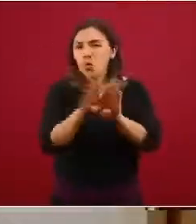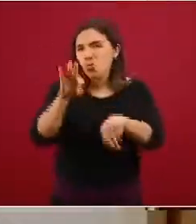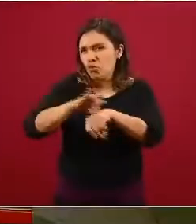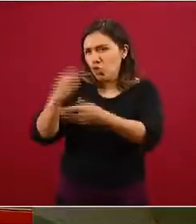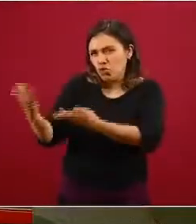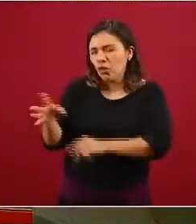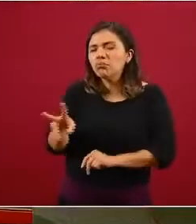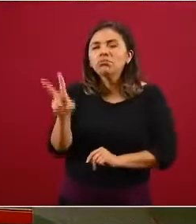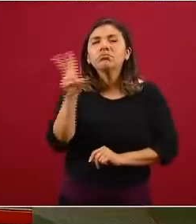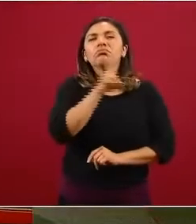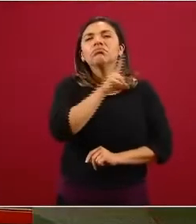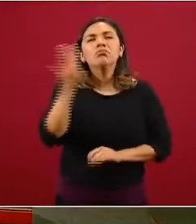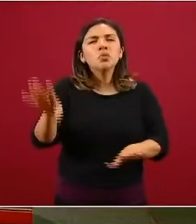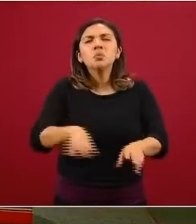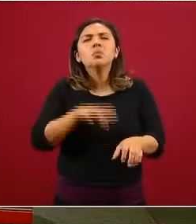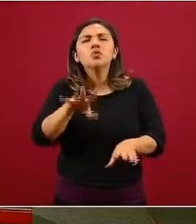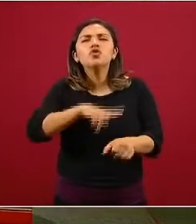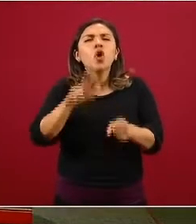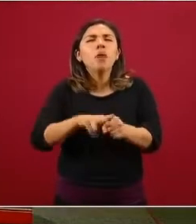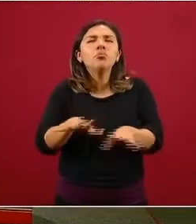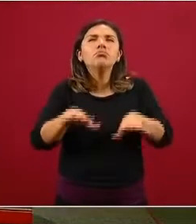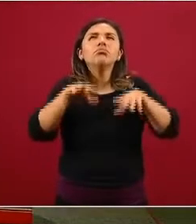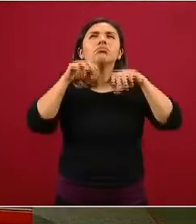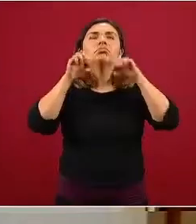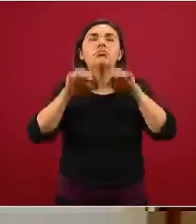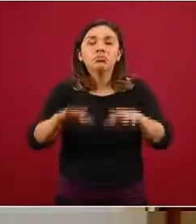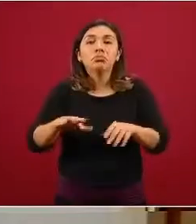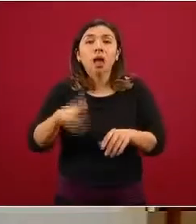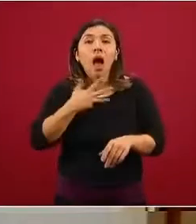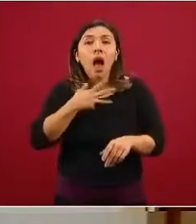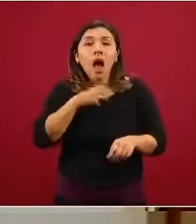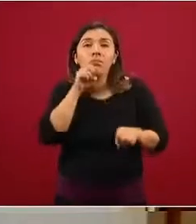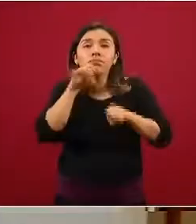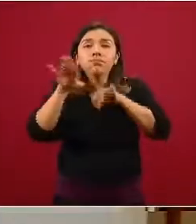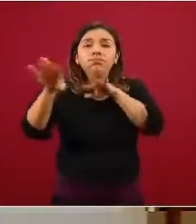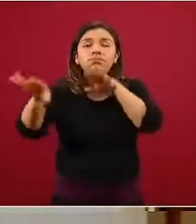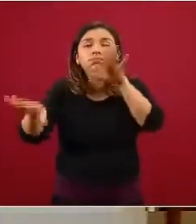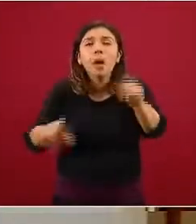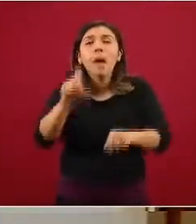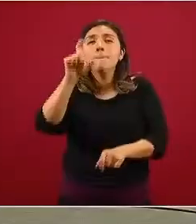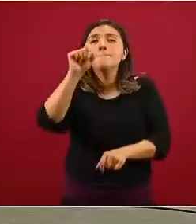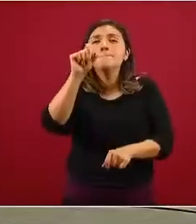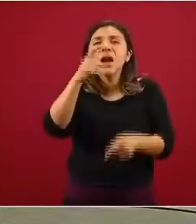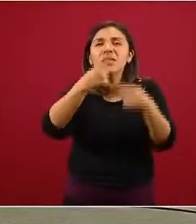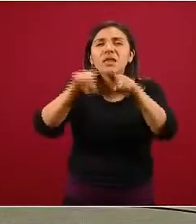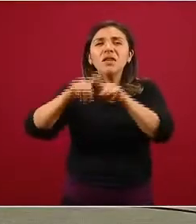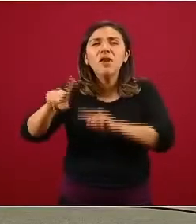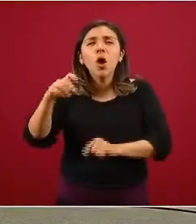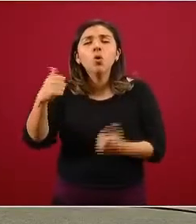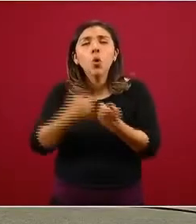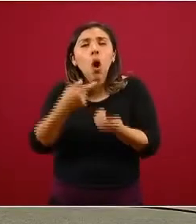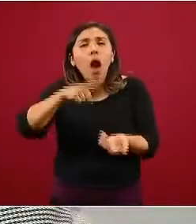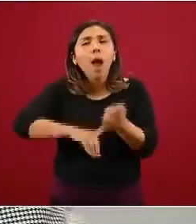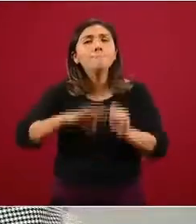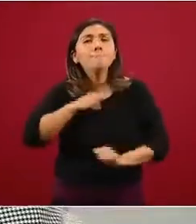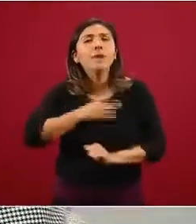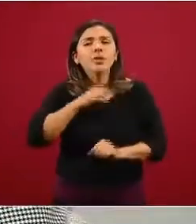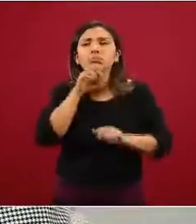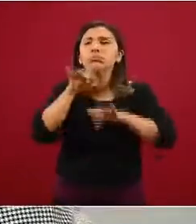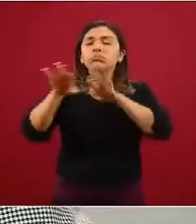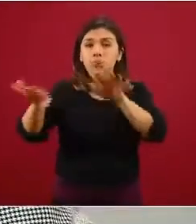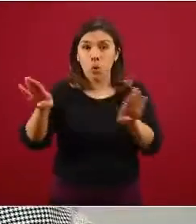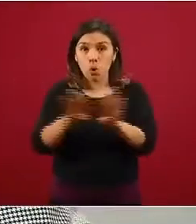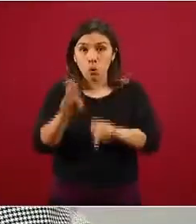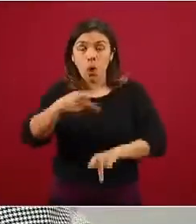doctor Cortés junto a mí, emite aproximadamente 20 partículas virales por respiración. Cuando alguien está